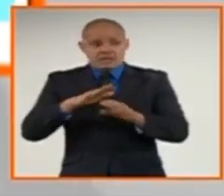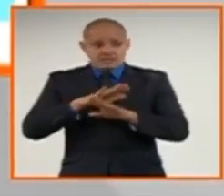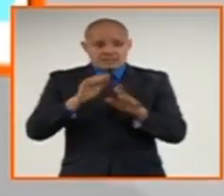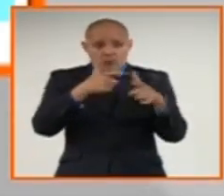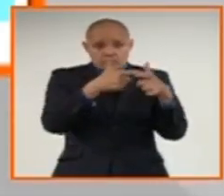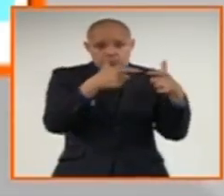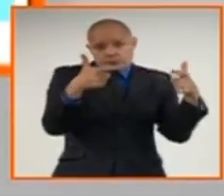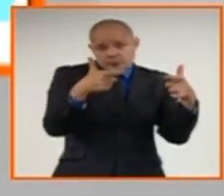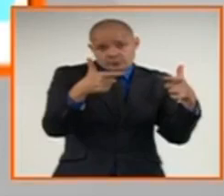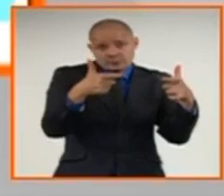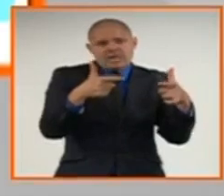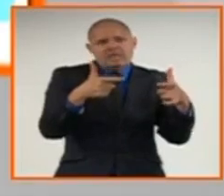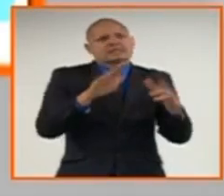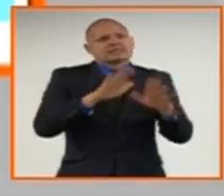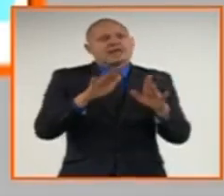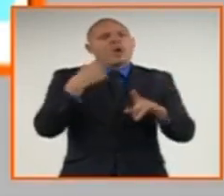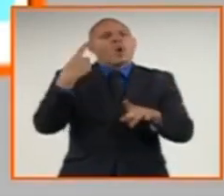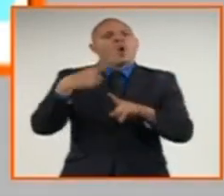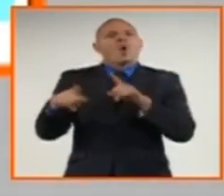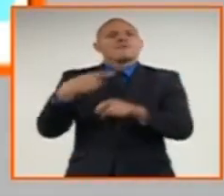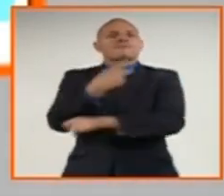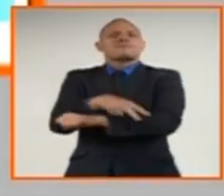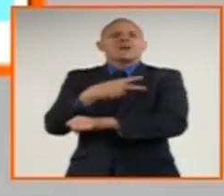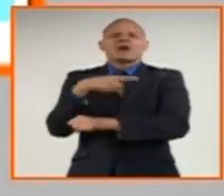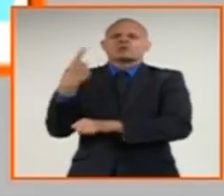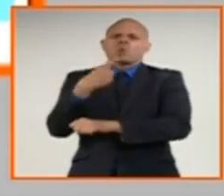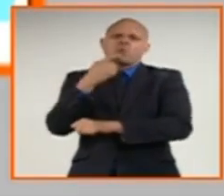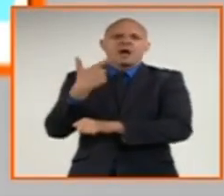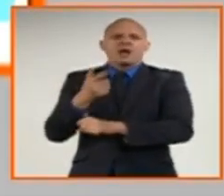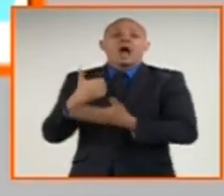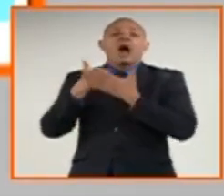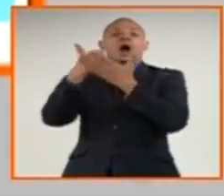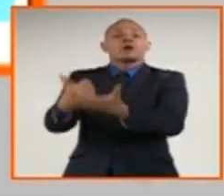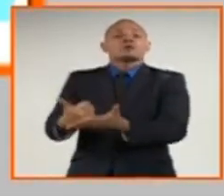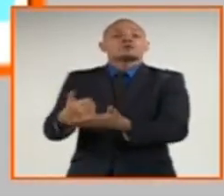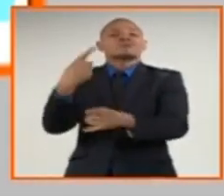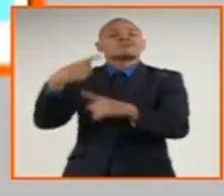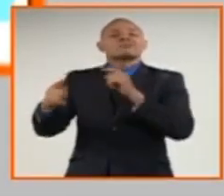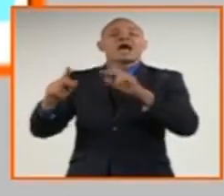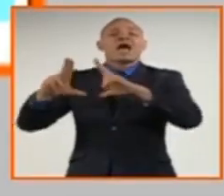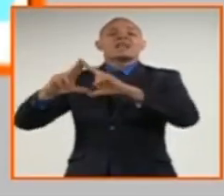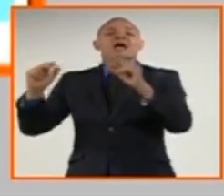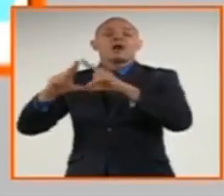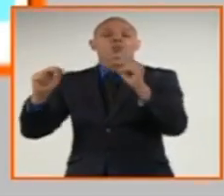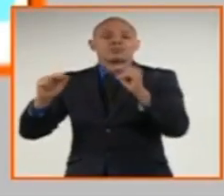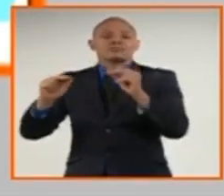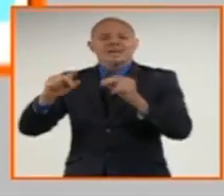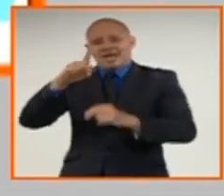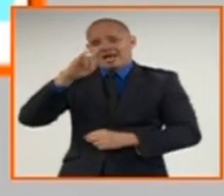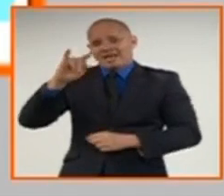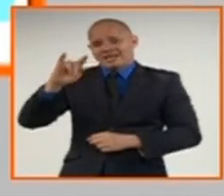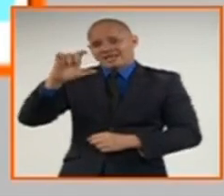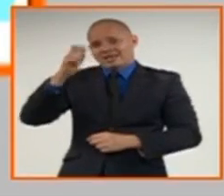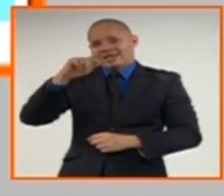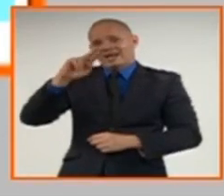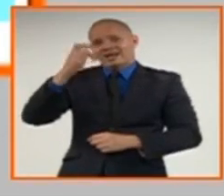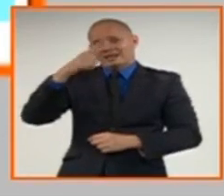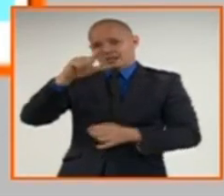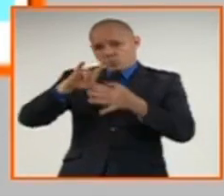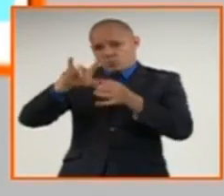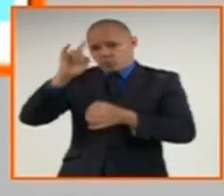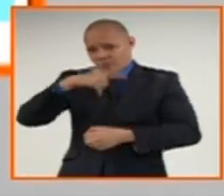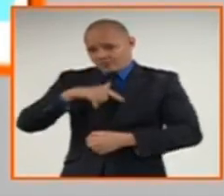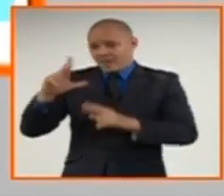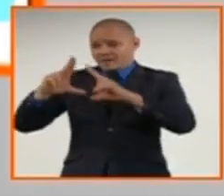de que un país hermano como Nicaragua también llegara a aplicar una gran cantidad, más de 3,7 millones de dosis en